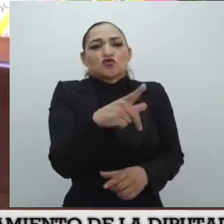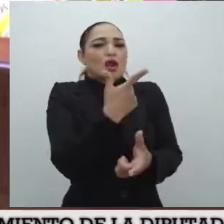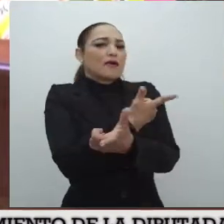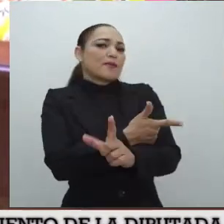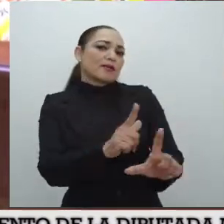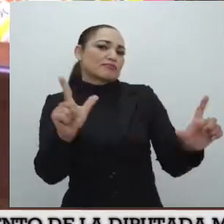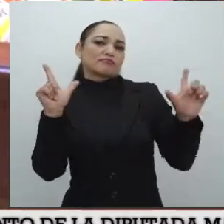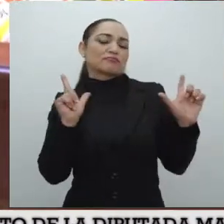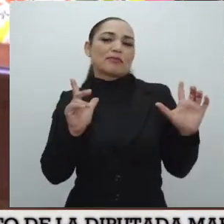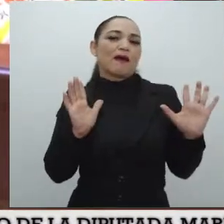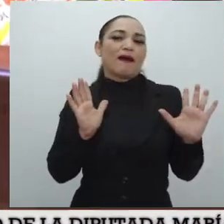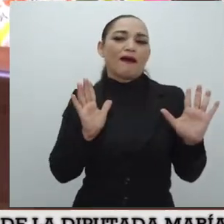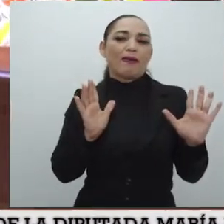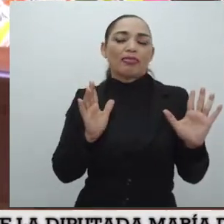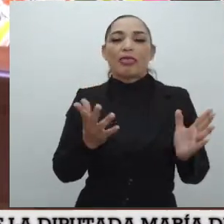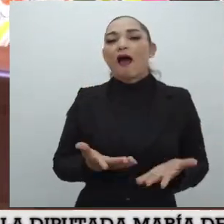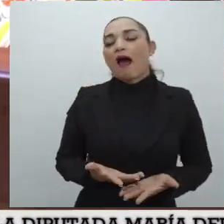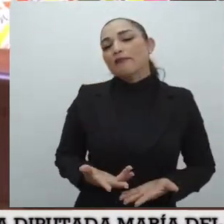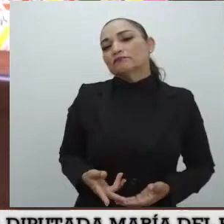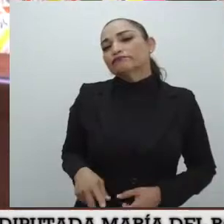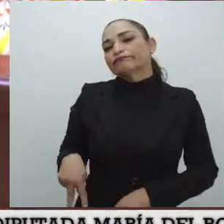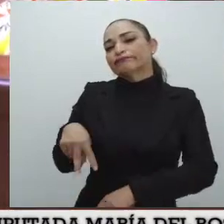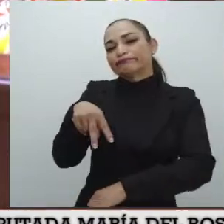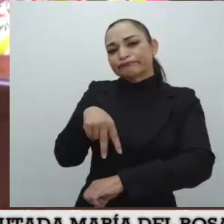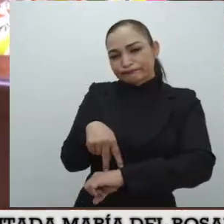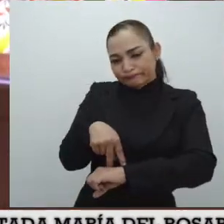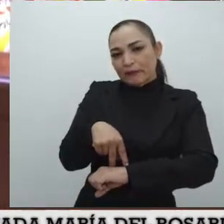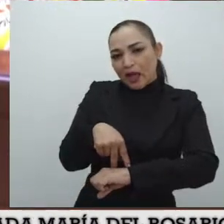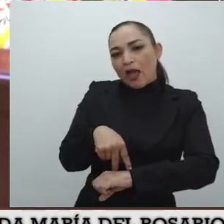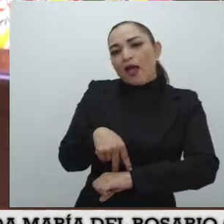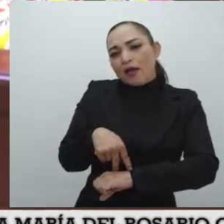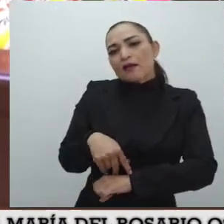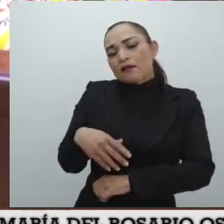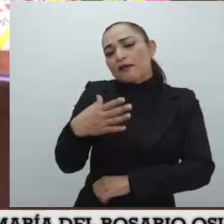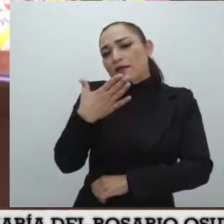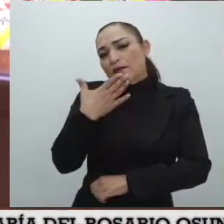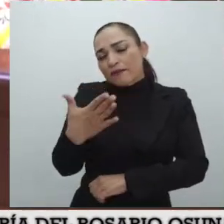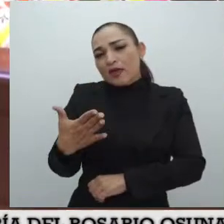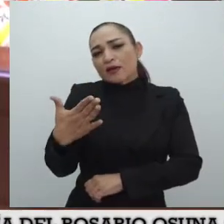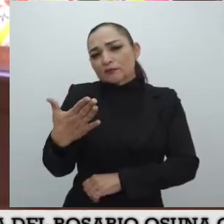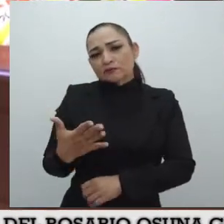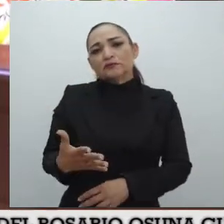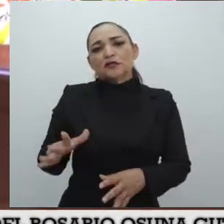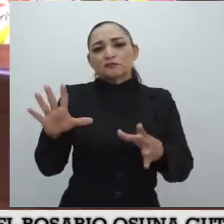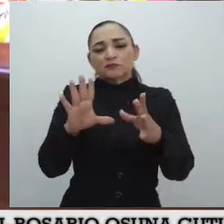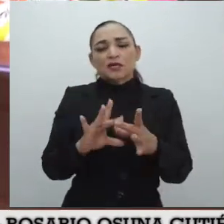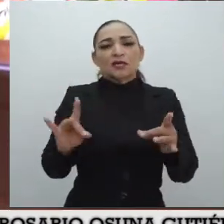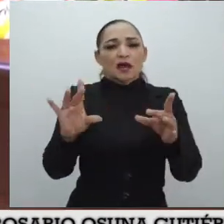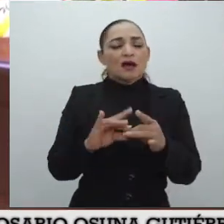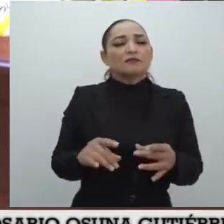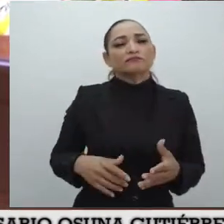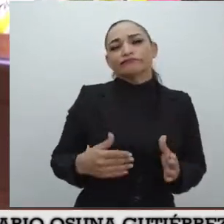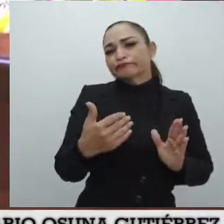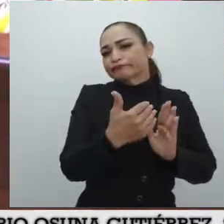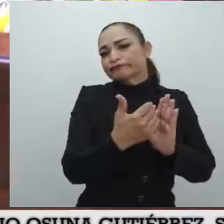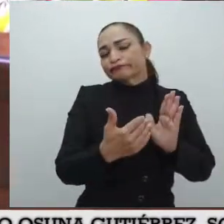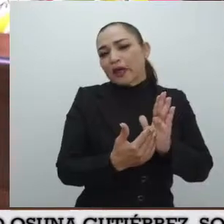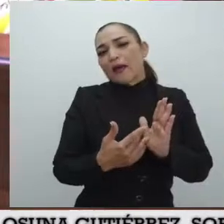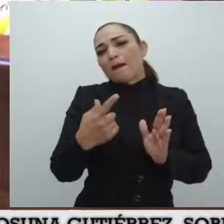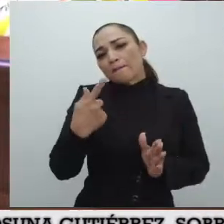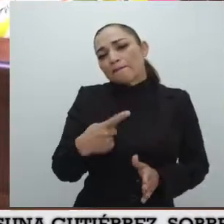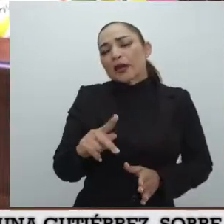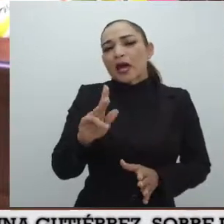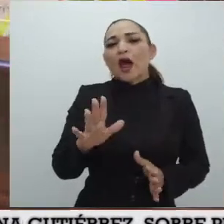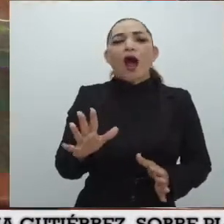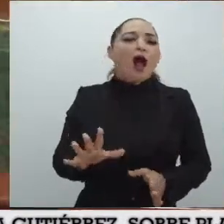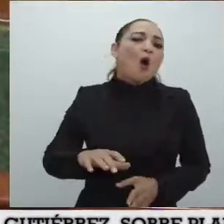diciendo que no deben de subir. Qué bueno que se plantean los casos, pero hay canales para hacerlo. Es cuanto, diputada presidenta, muchas